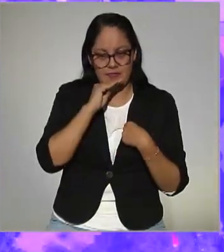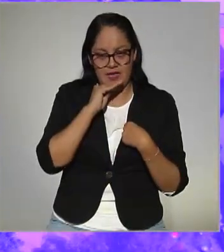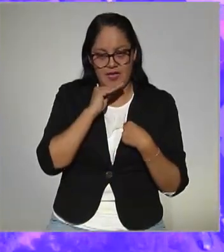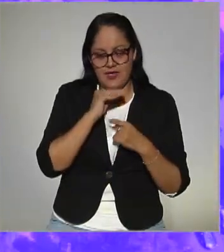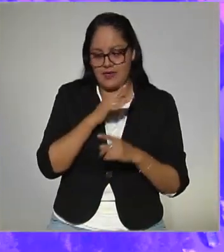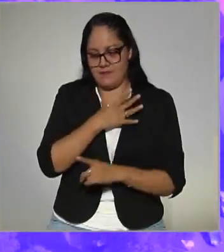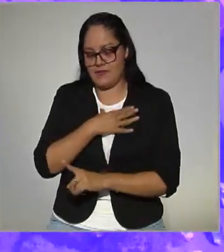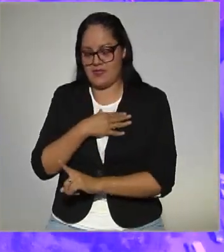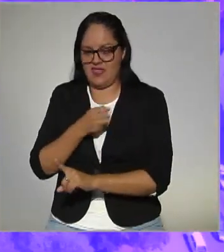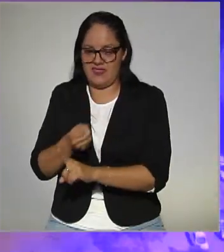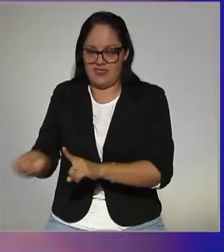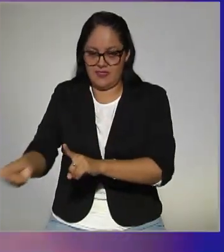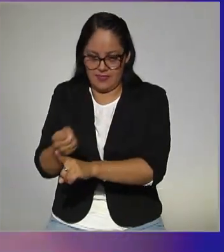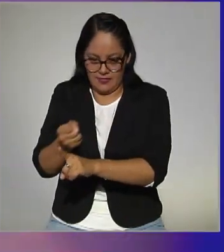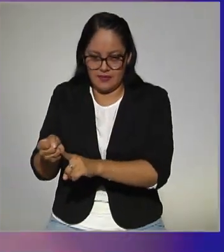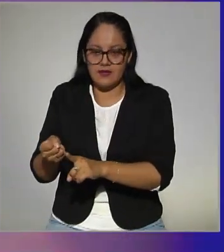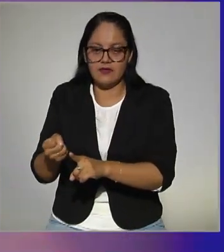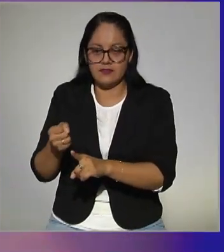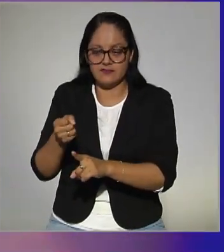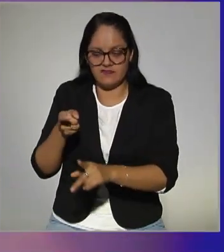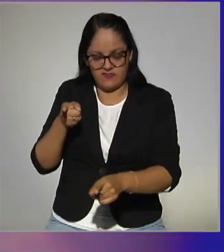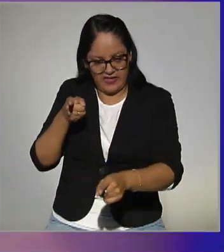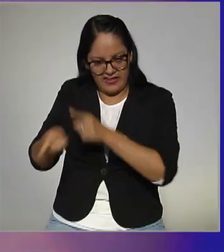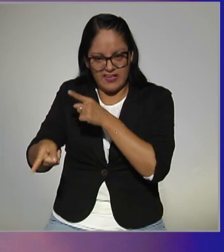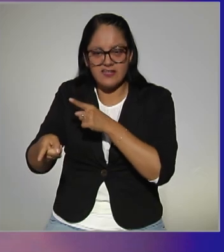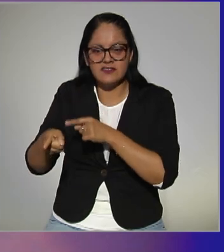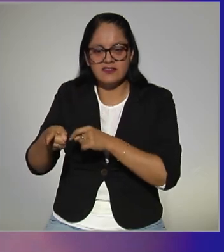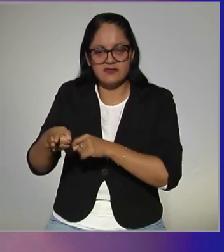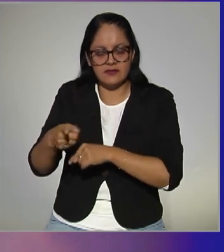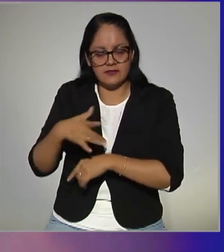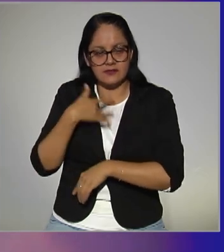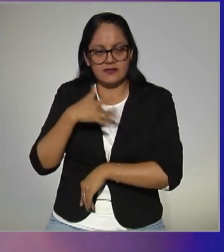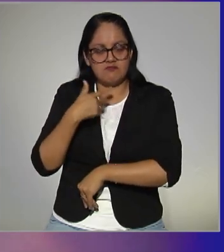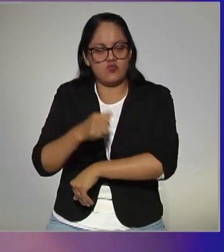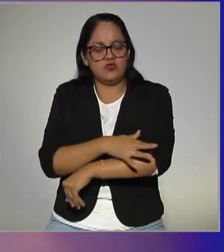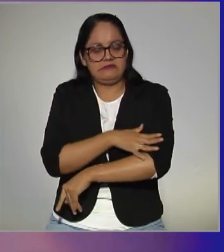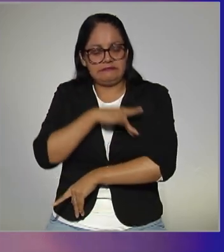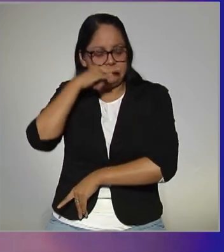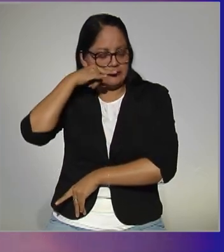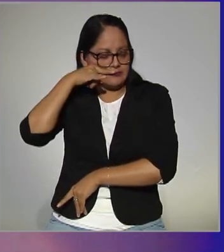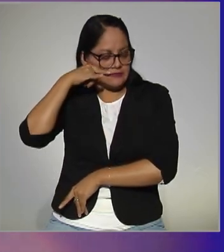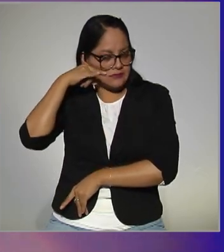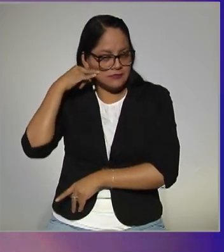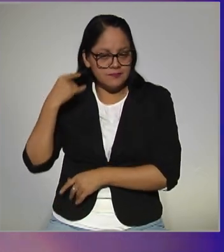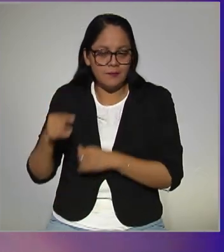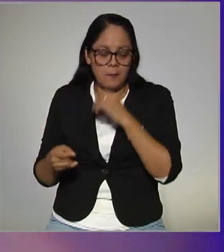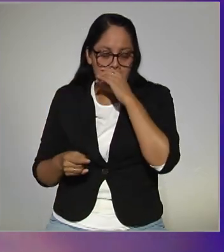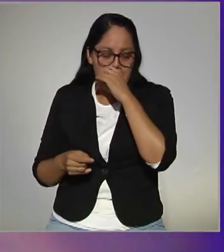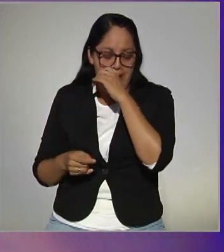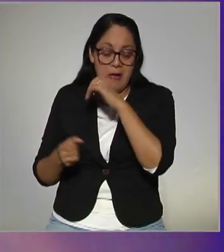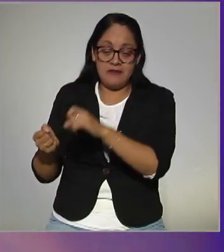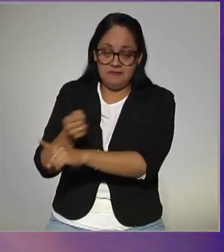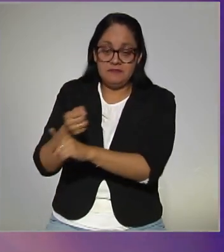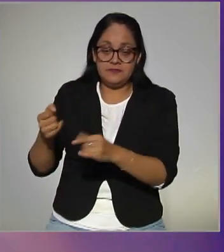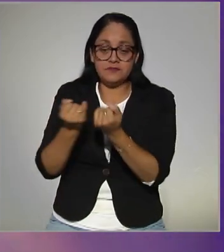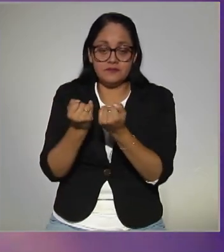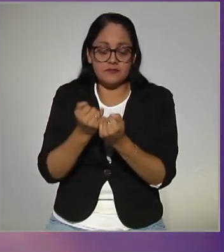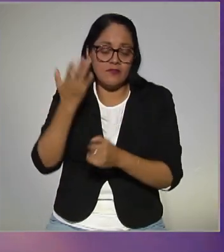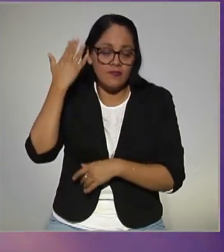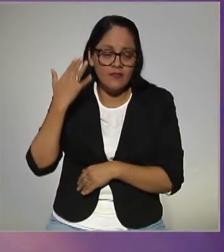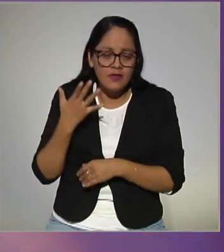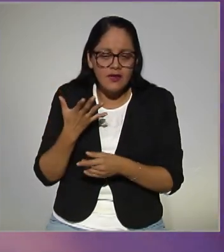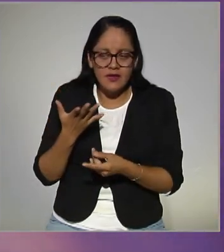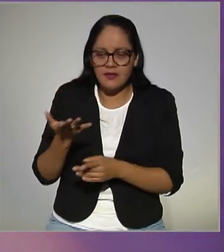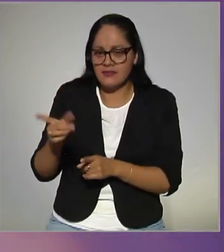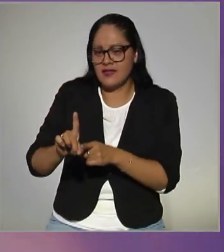maltratadora, física y emocionalmente. El maltrato fue desde